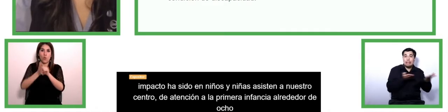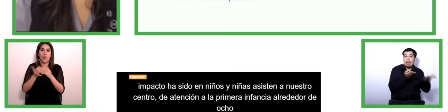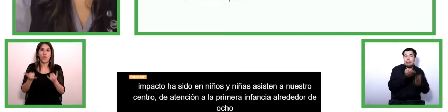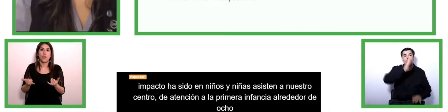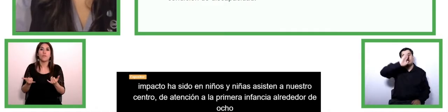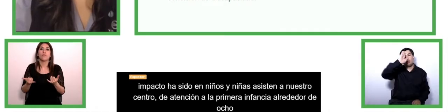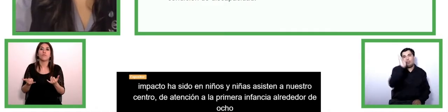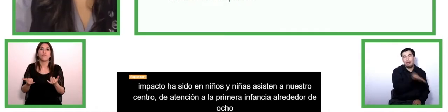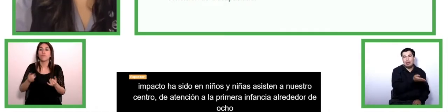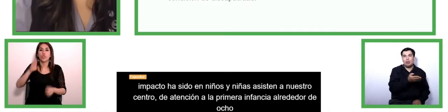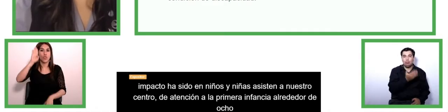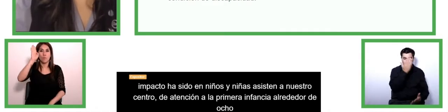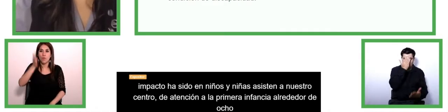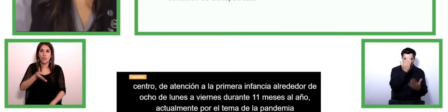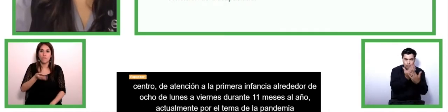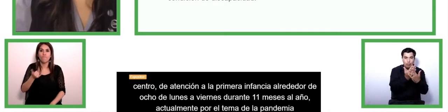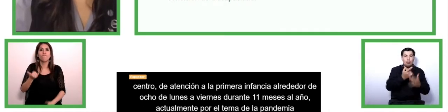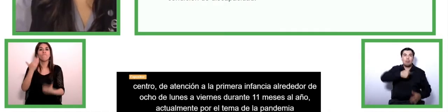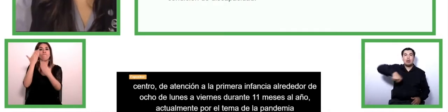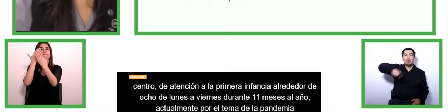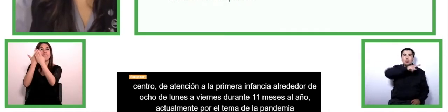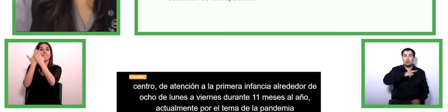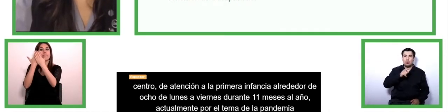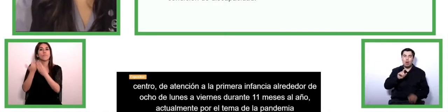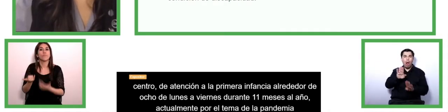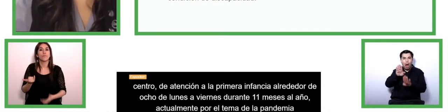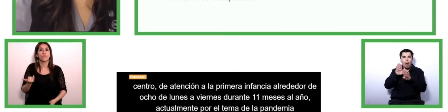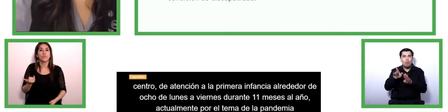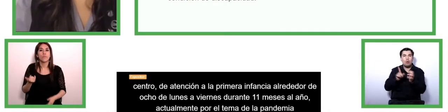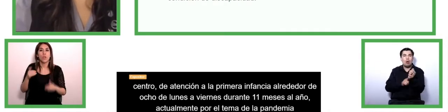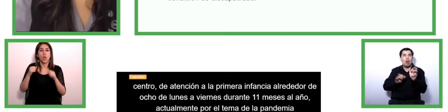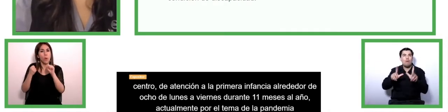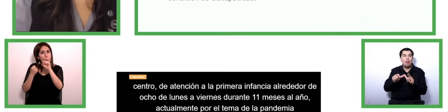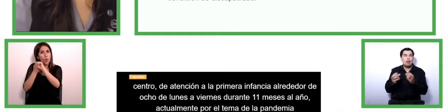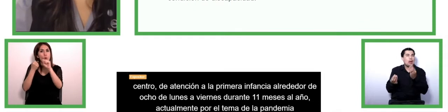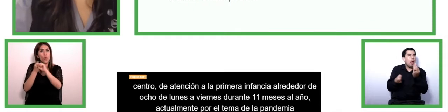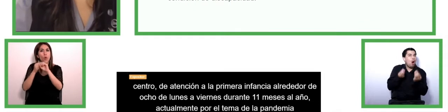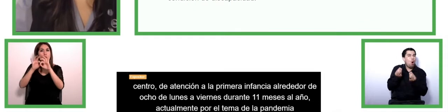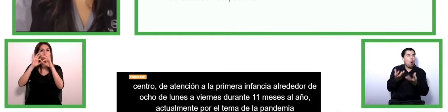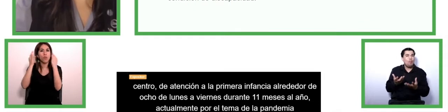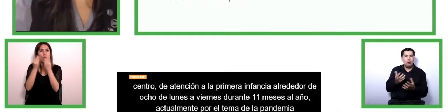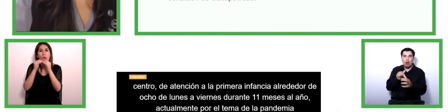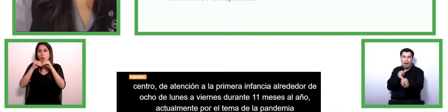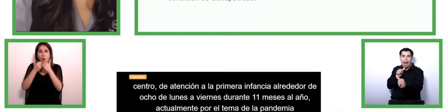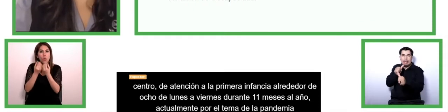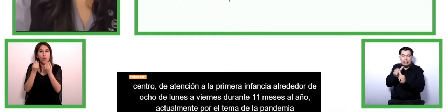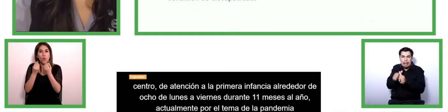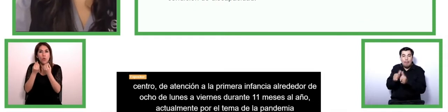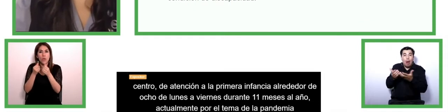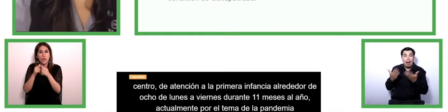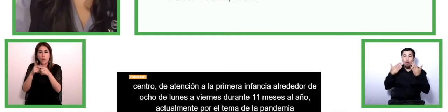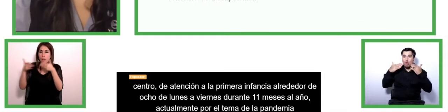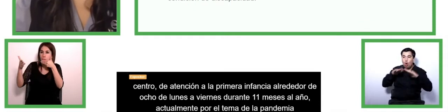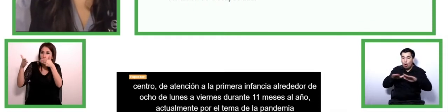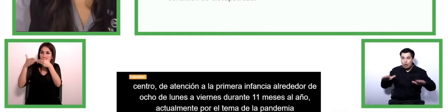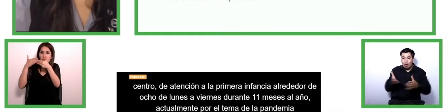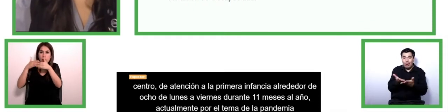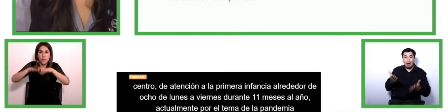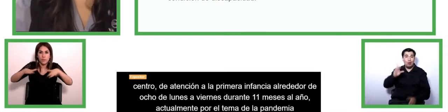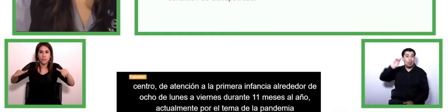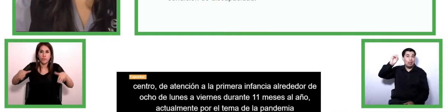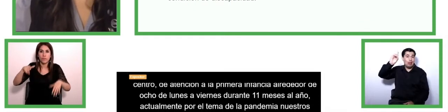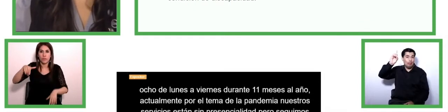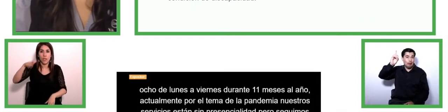están suspendidos de presencialidad, pero seguimos dando un acompañamiento a las familias y un seguimiento cercano a estos niños